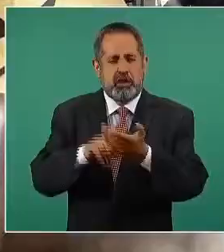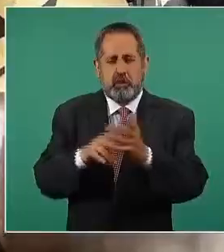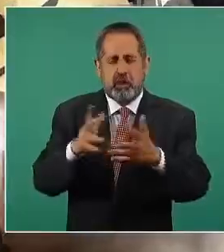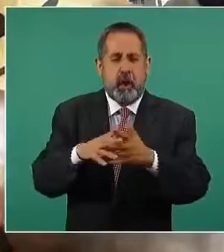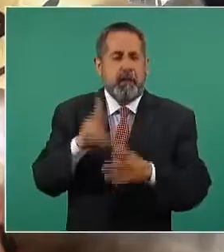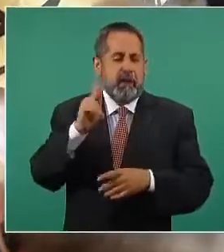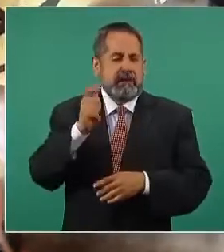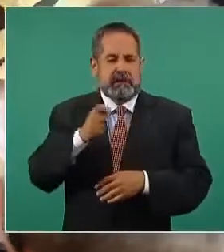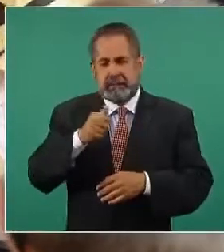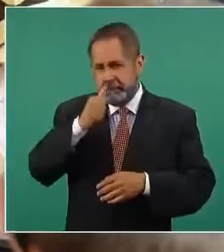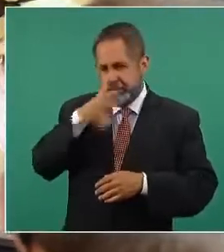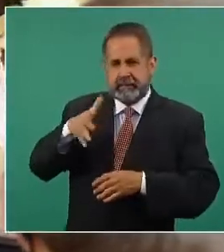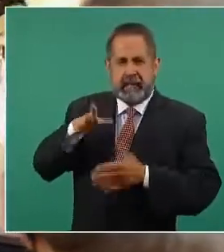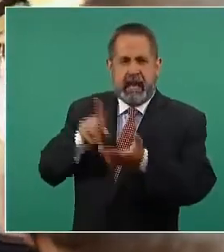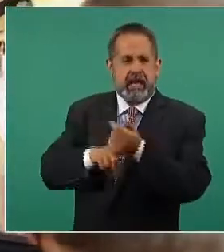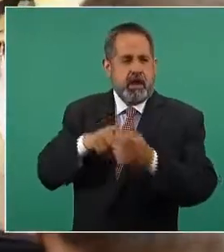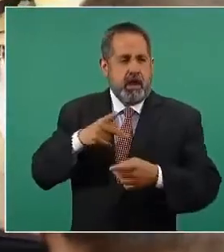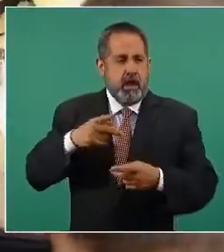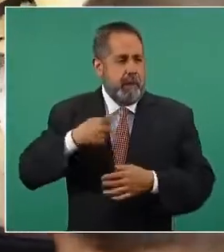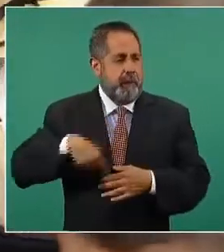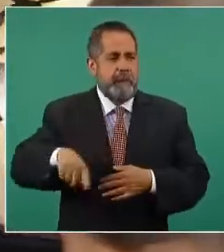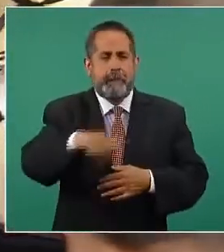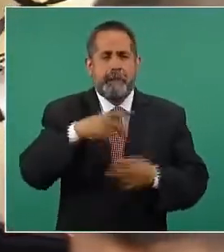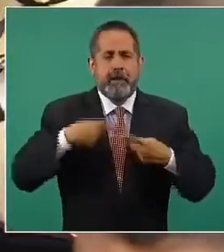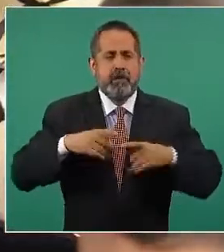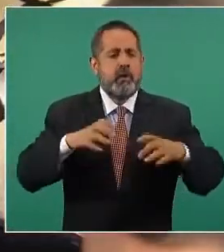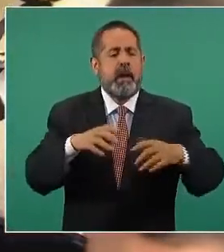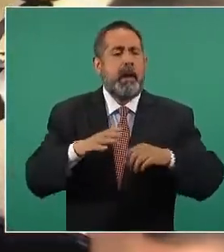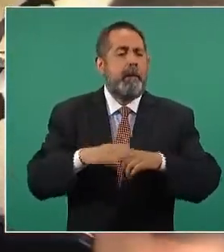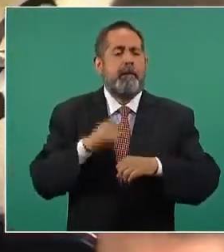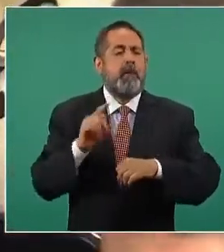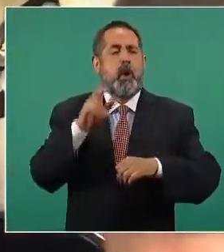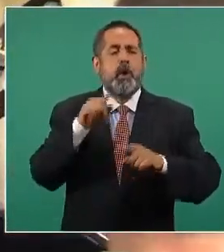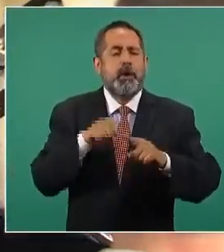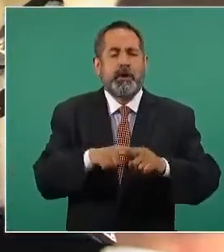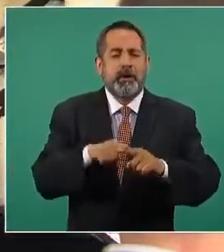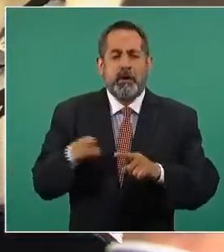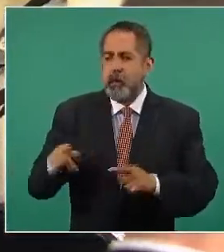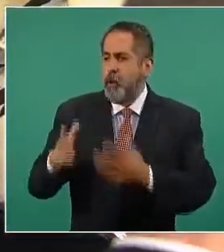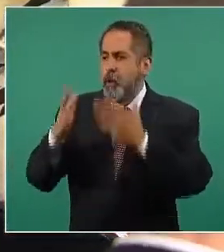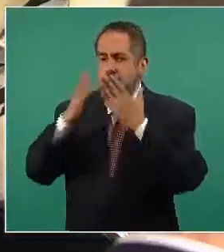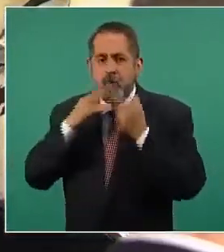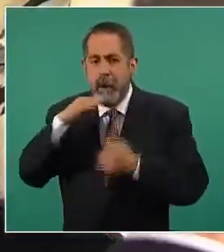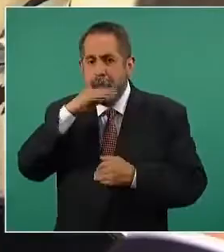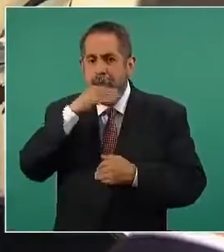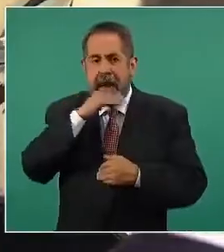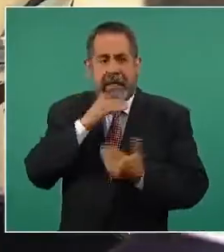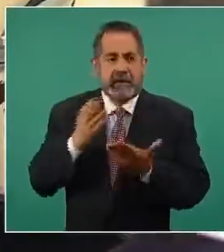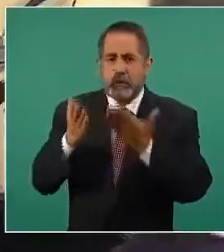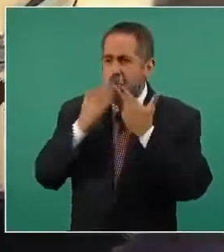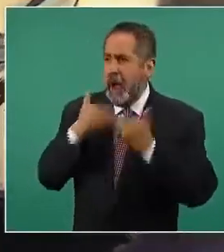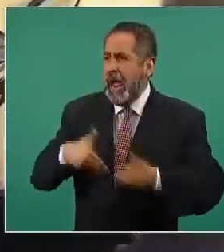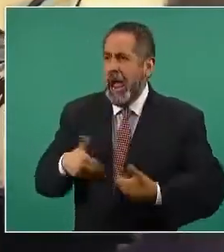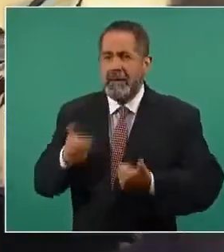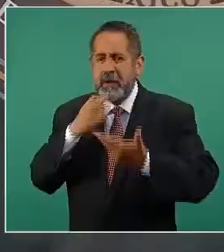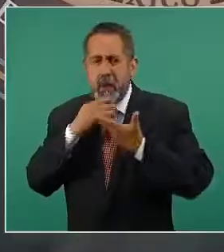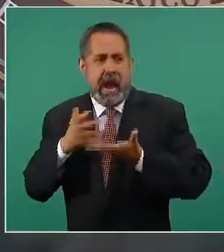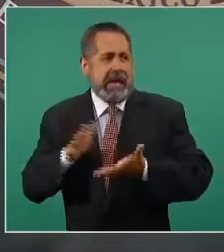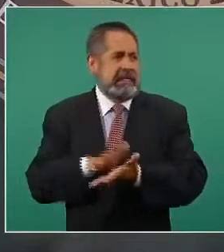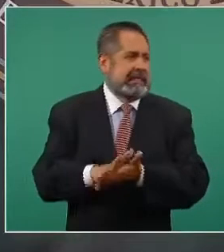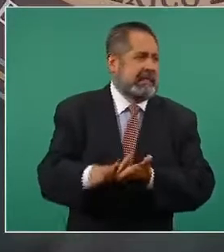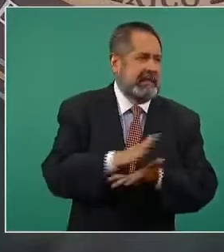rebelión del pueblo por una crisis de escasez de maíz.